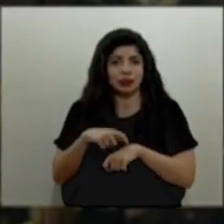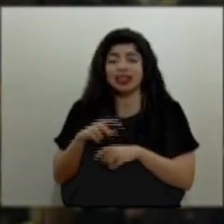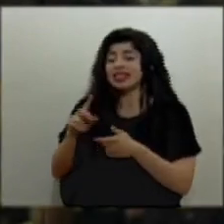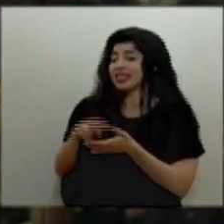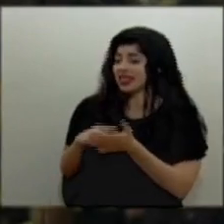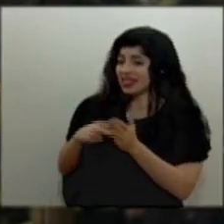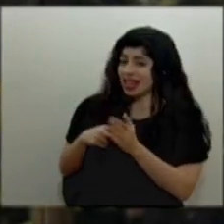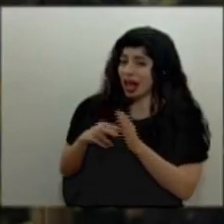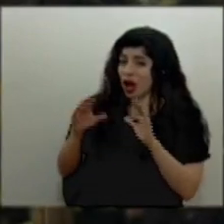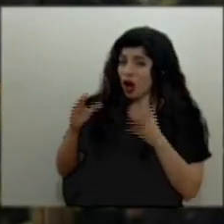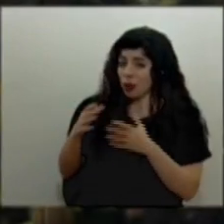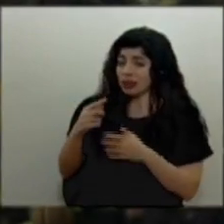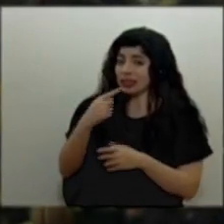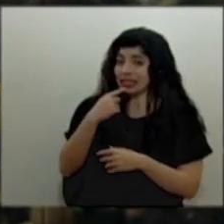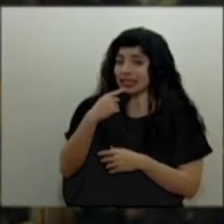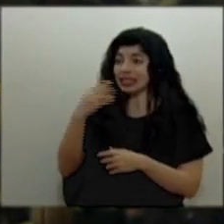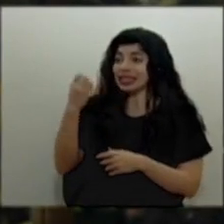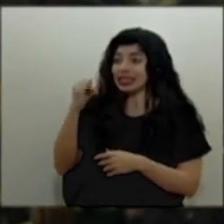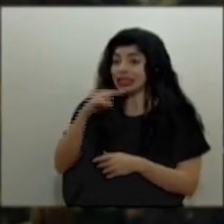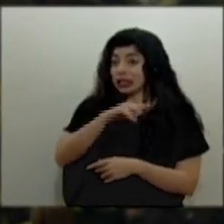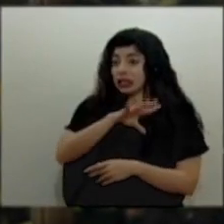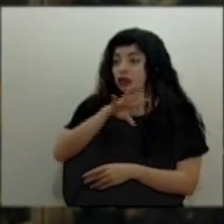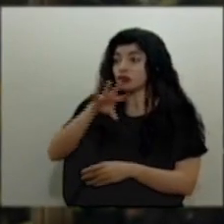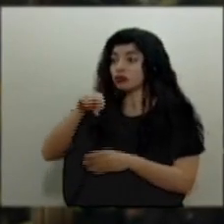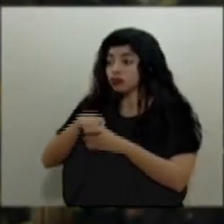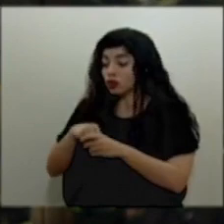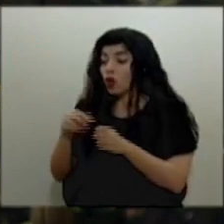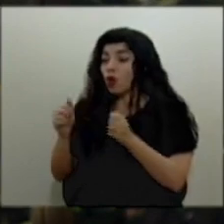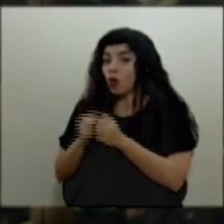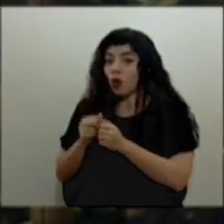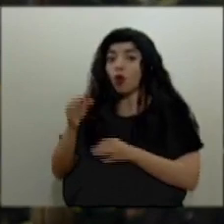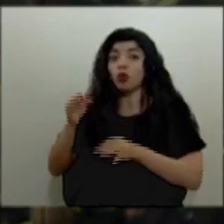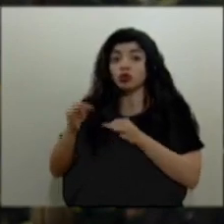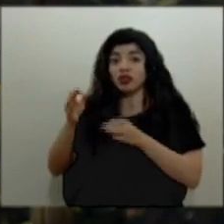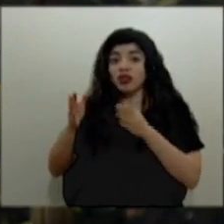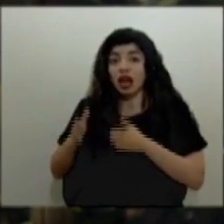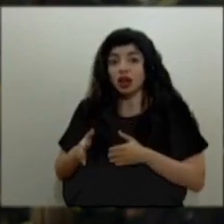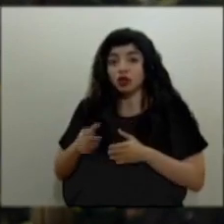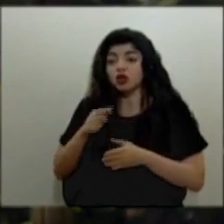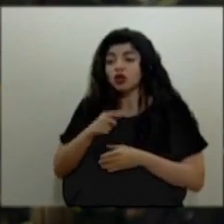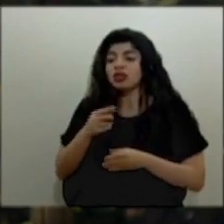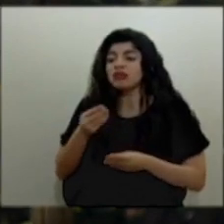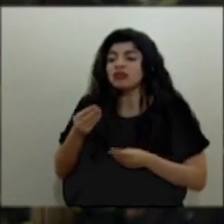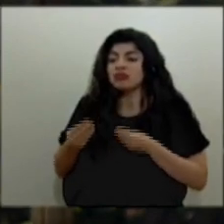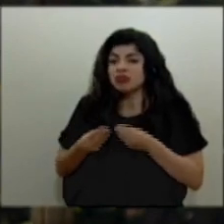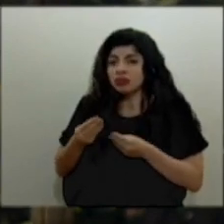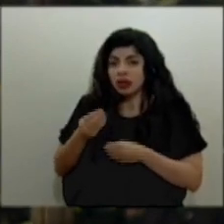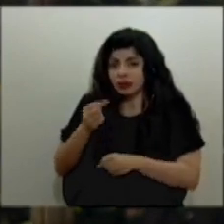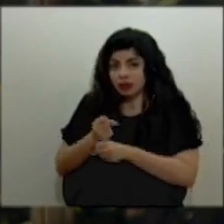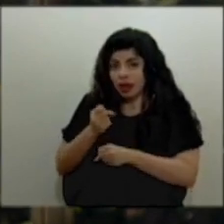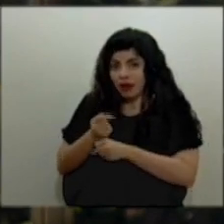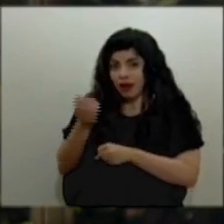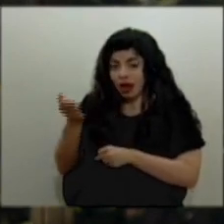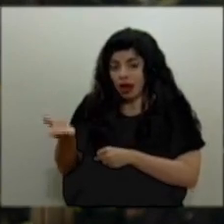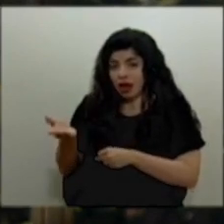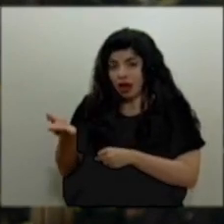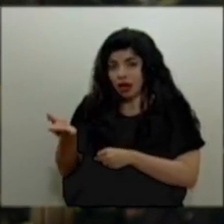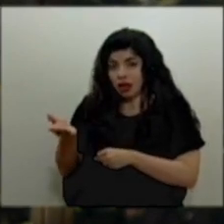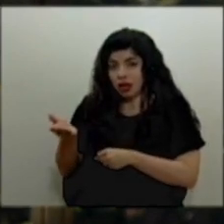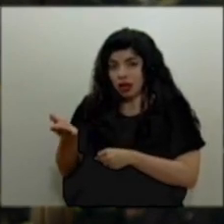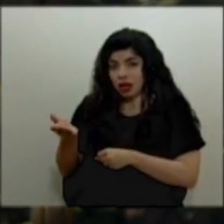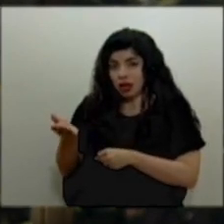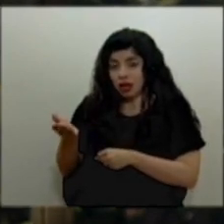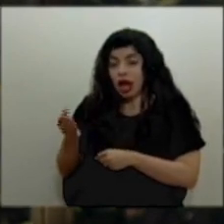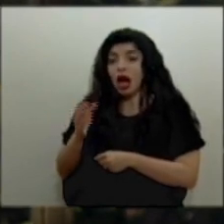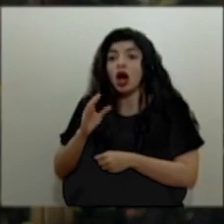la comisión da garantía de que una vez reincorporados y justificados en qué se van a estar, en qué van a estar